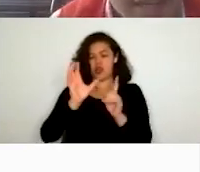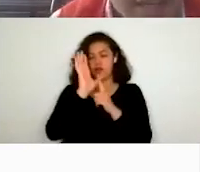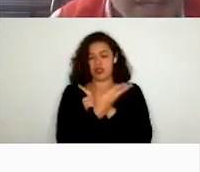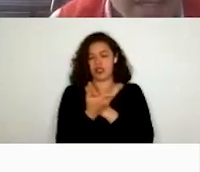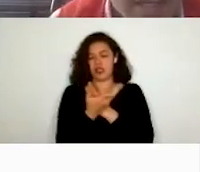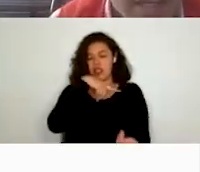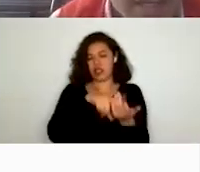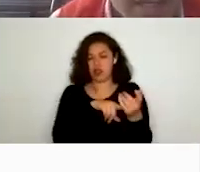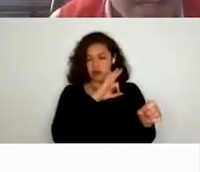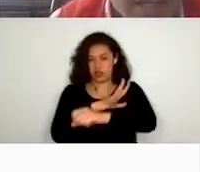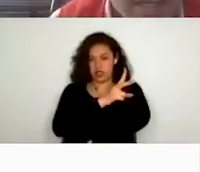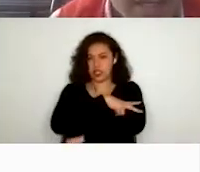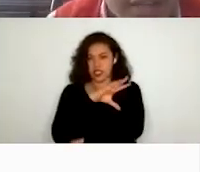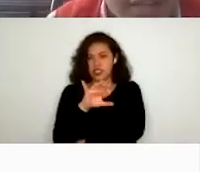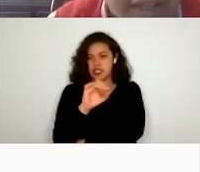del